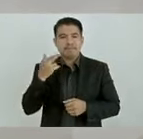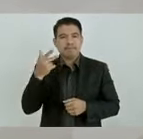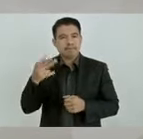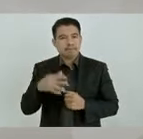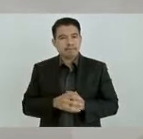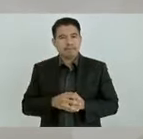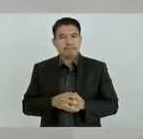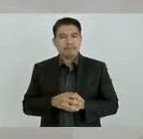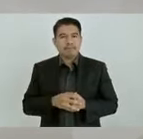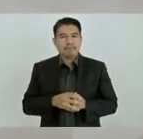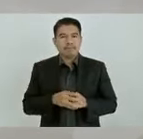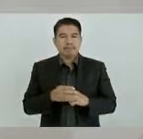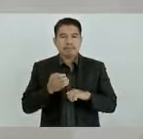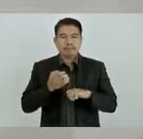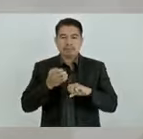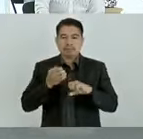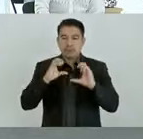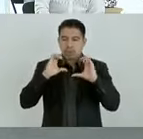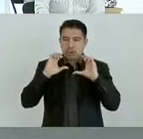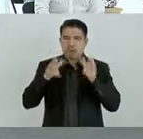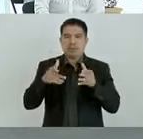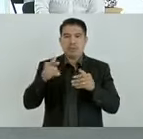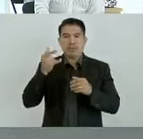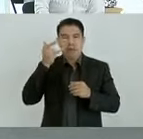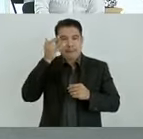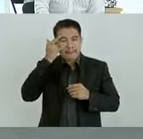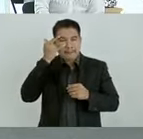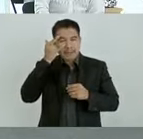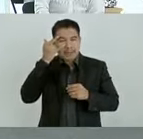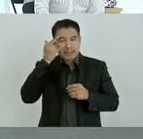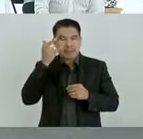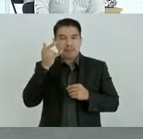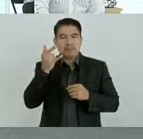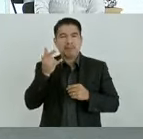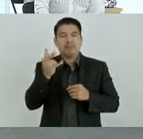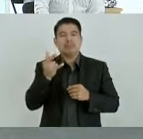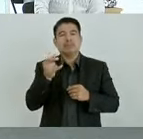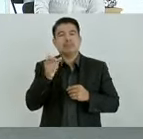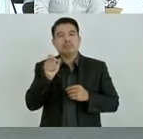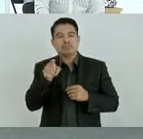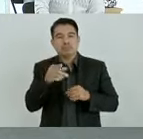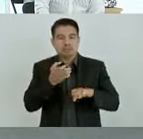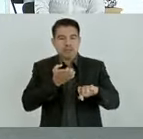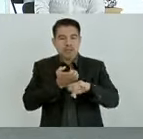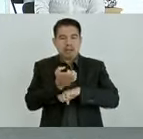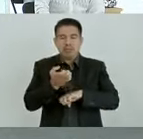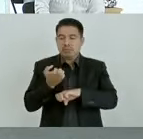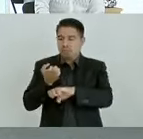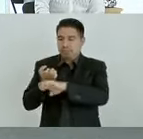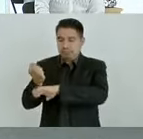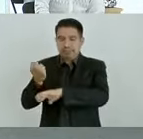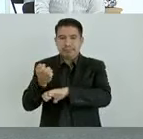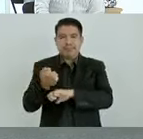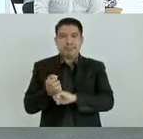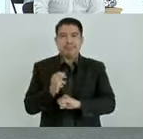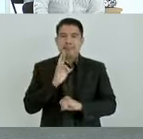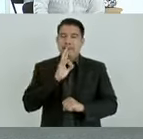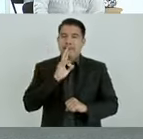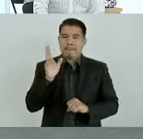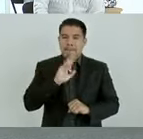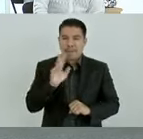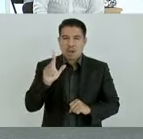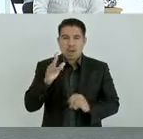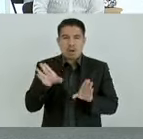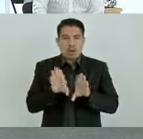Este estado y Campeche son los mejores en cuanto